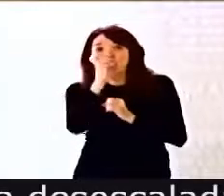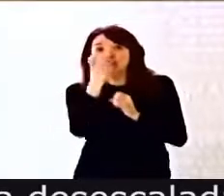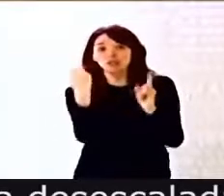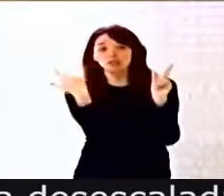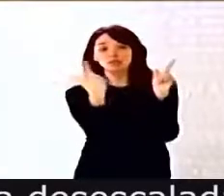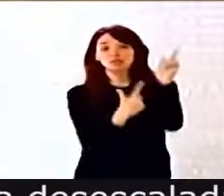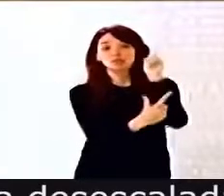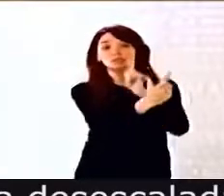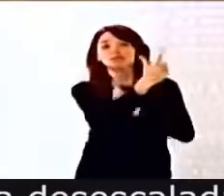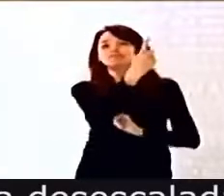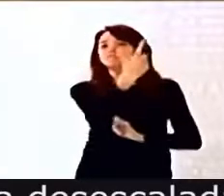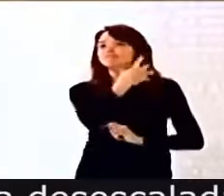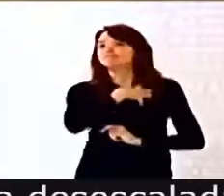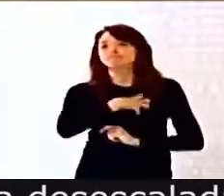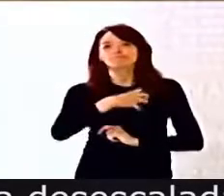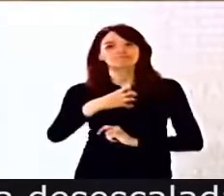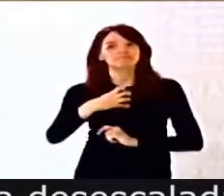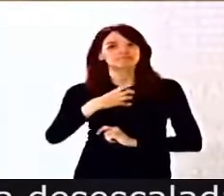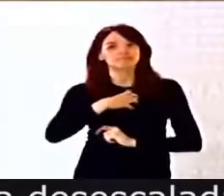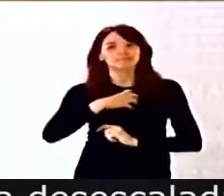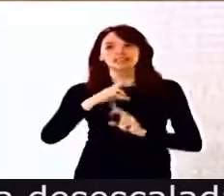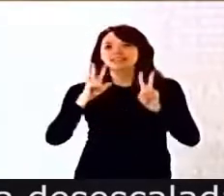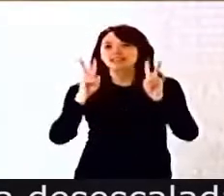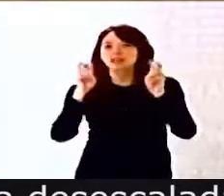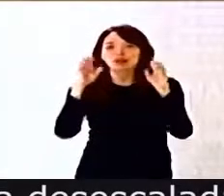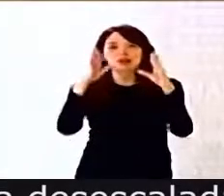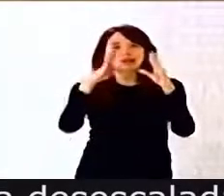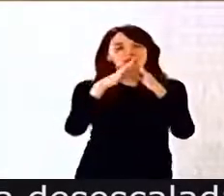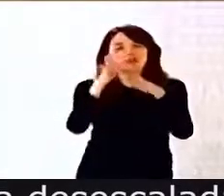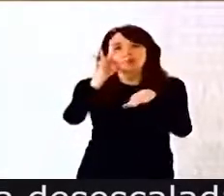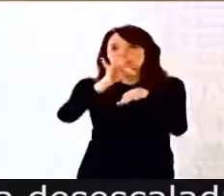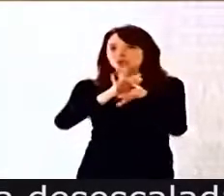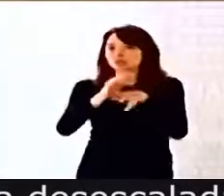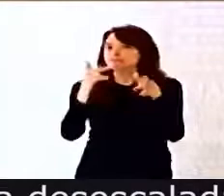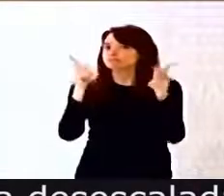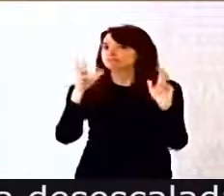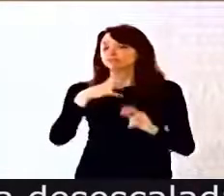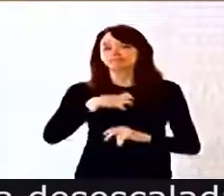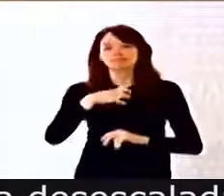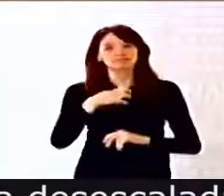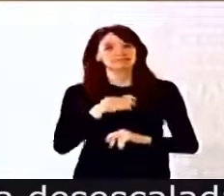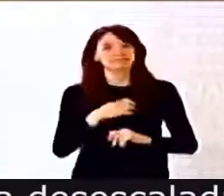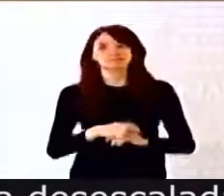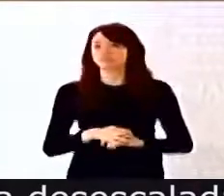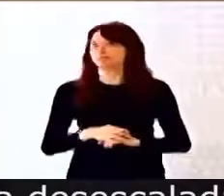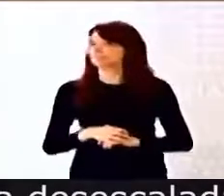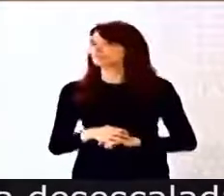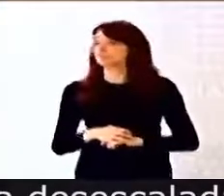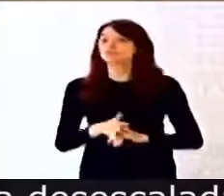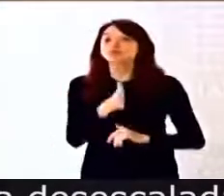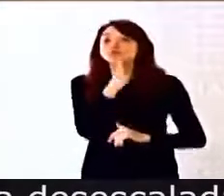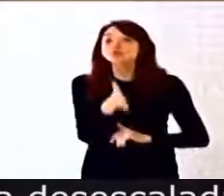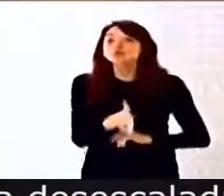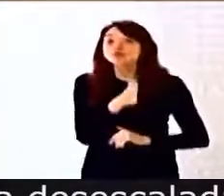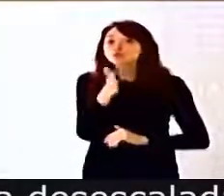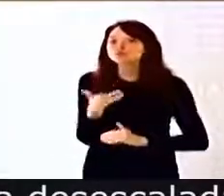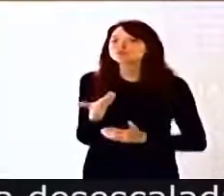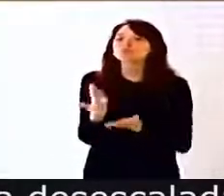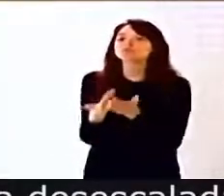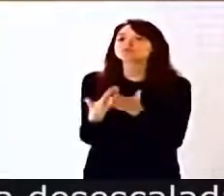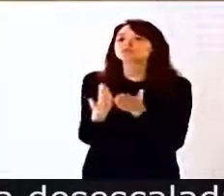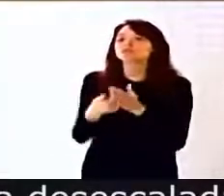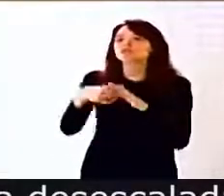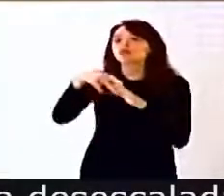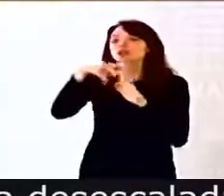por motivos de funeral o por motivos de entierro. No lo está. Los motivos vienen tasados en la orden y